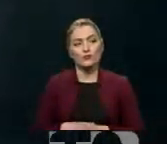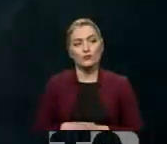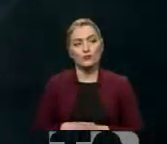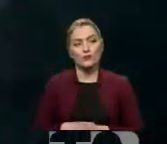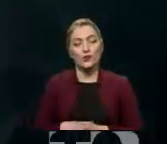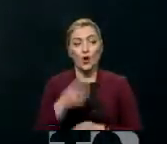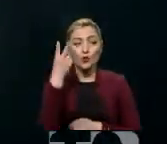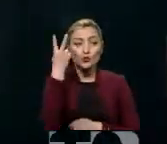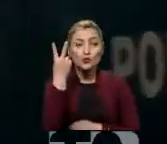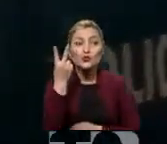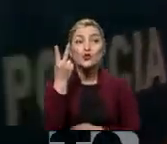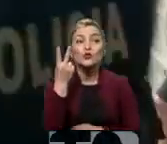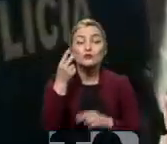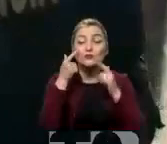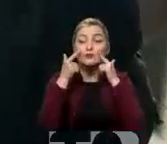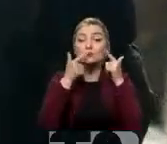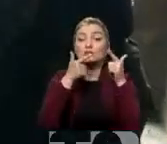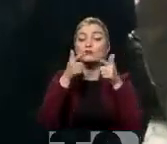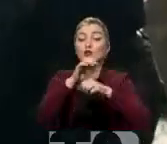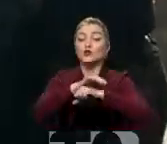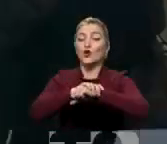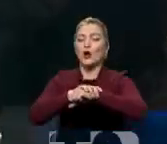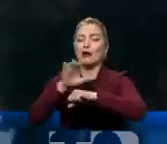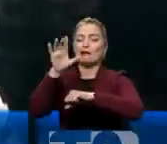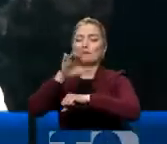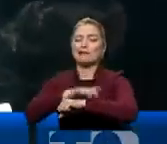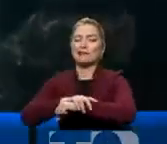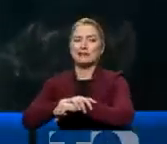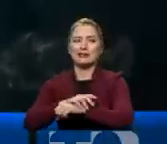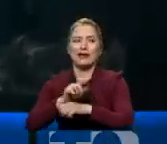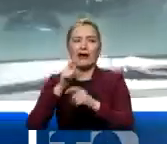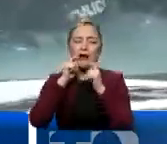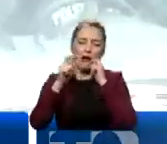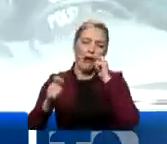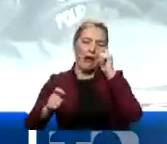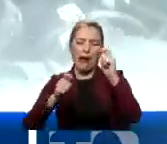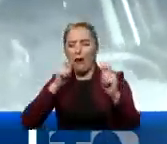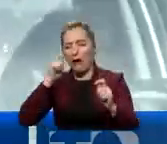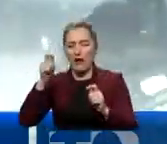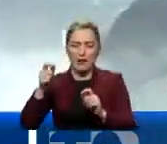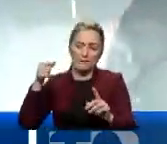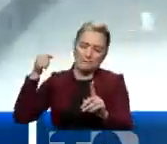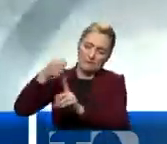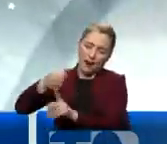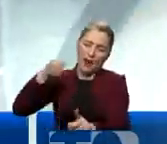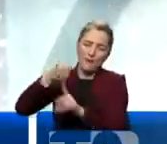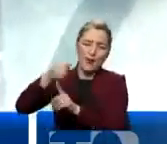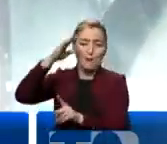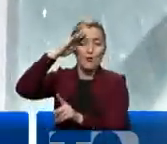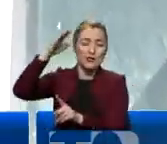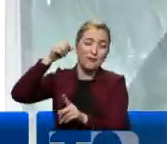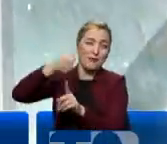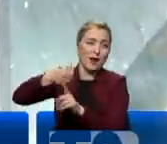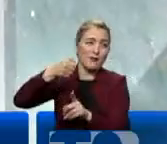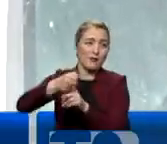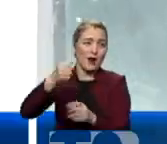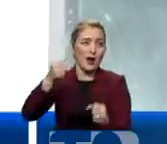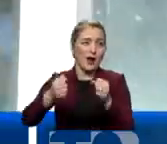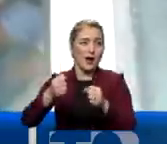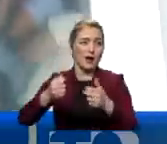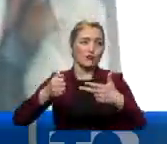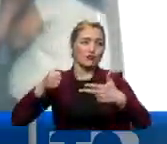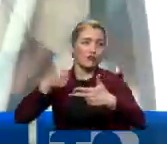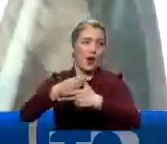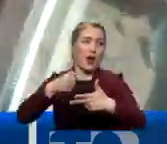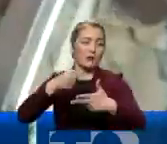Los dos sujetos que custodiaban la droga fueron detenidos en medio de gritos y golpes a los servidores policiales y también a la patrulla,